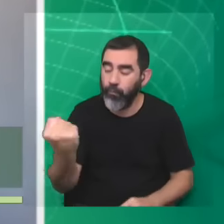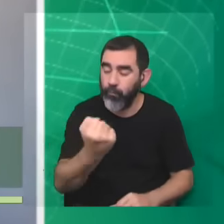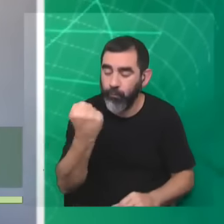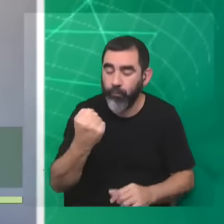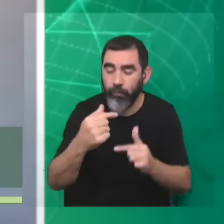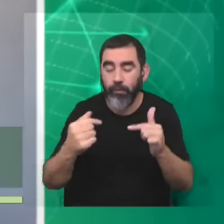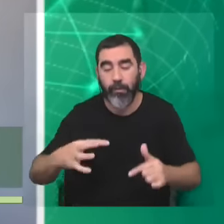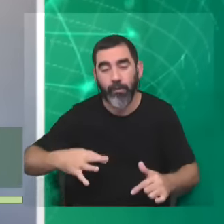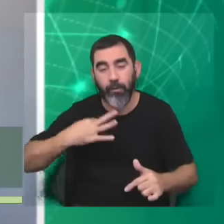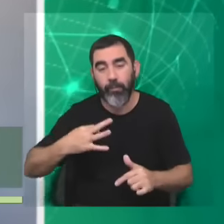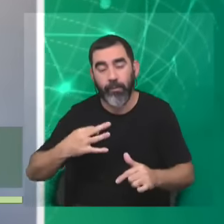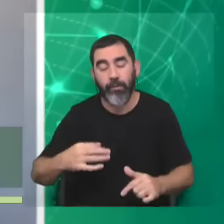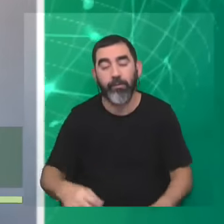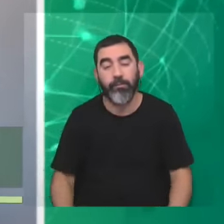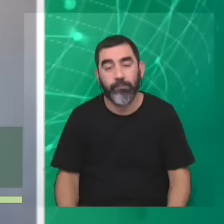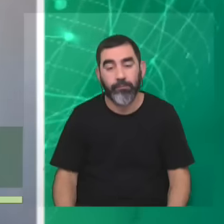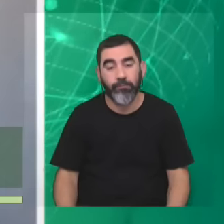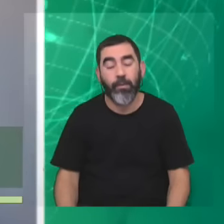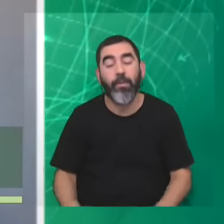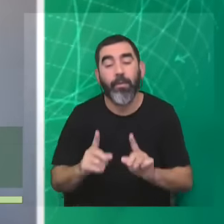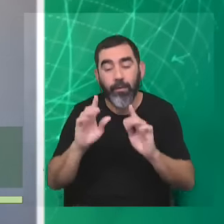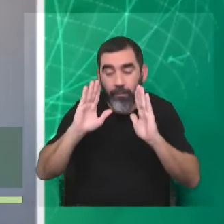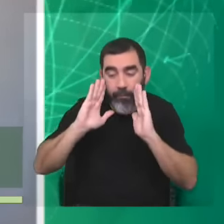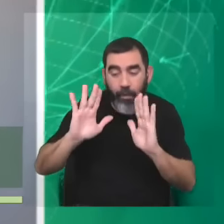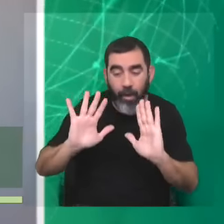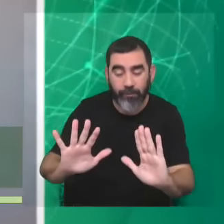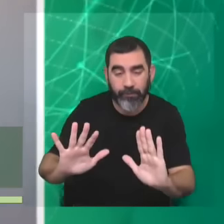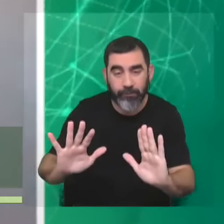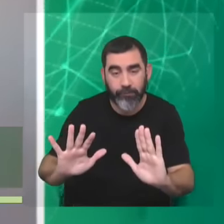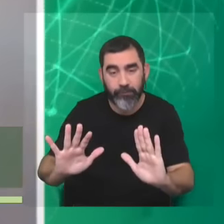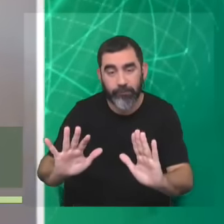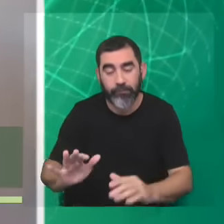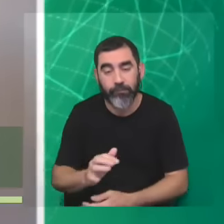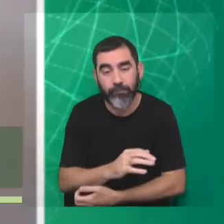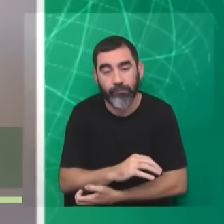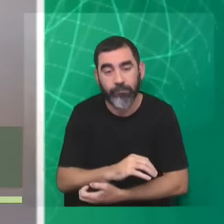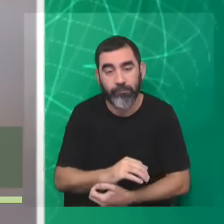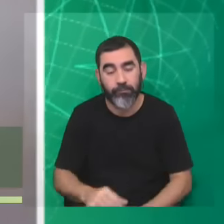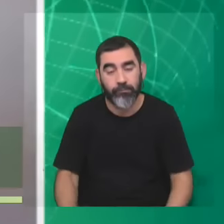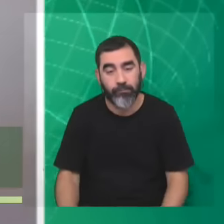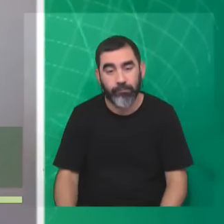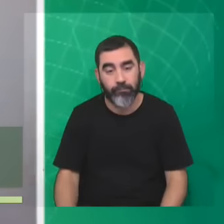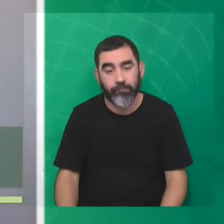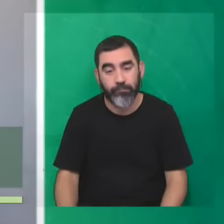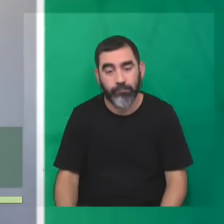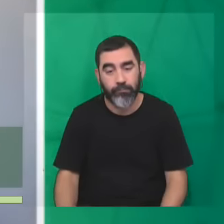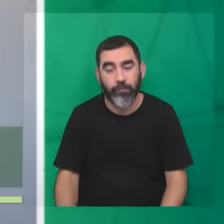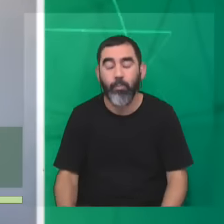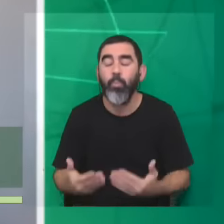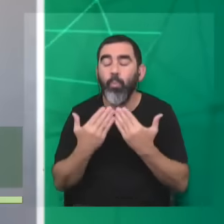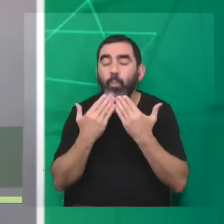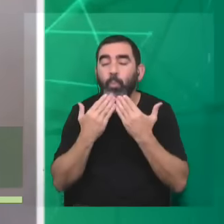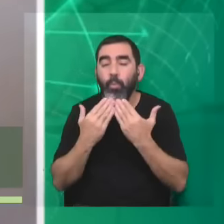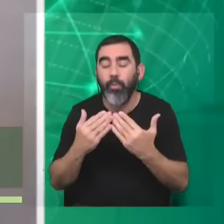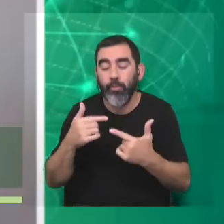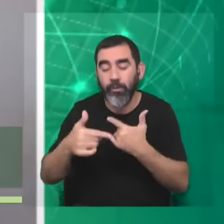elemento vital y no un recurso y deberíamos enfocarlo de esa manera desde otra perspectiva Muchísimas gracias Paula Seguiremos